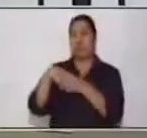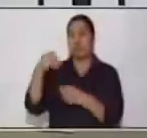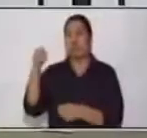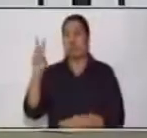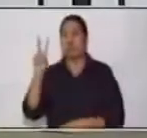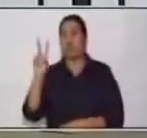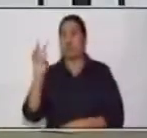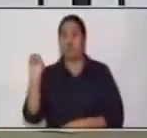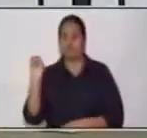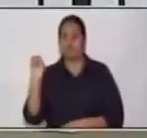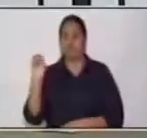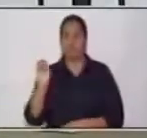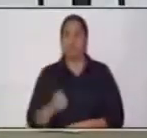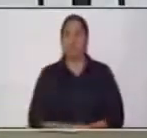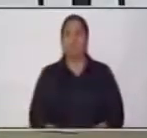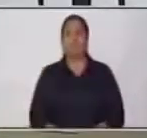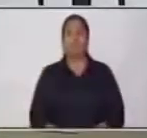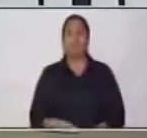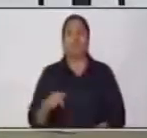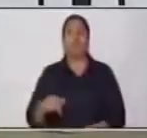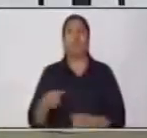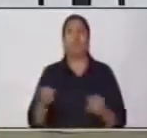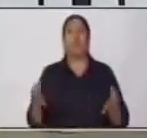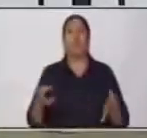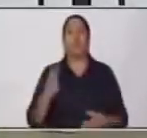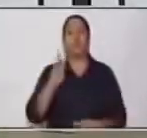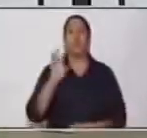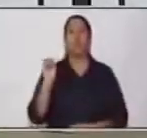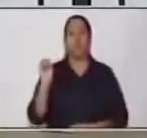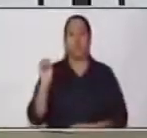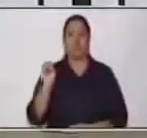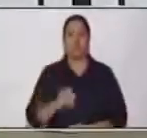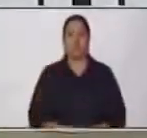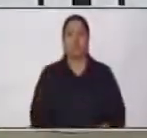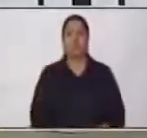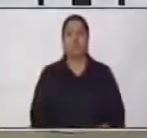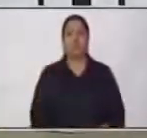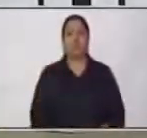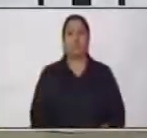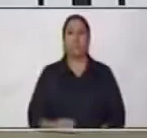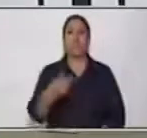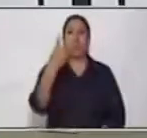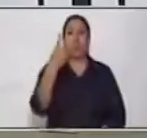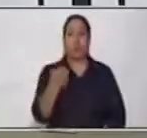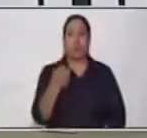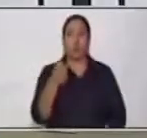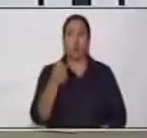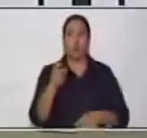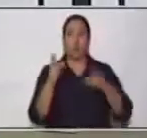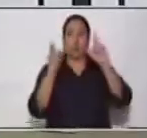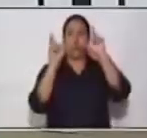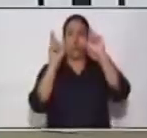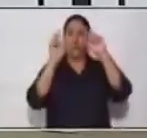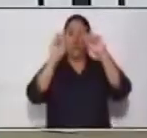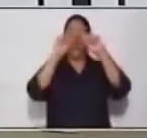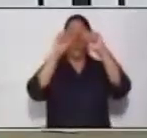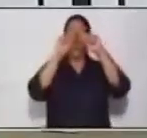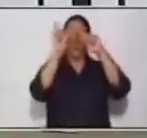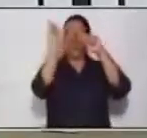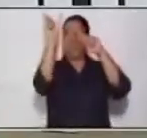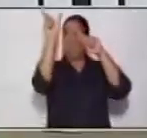el nuevo valor para Y, que en esta ocasión será 20. Tomamos nuevamente nuestra ecuación y vamos a escribir,